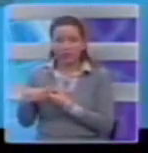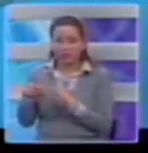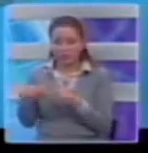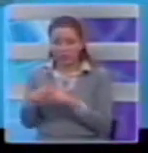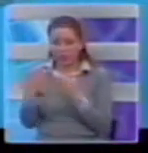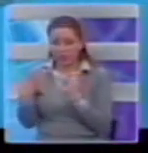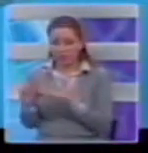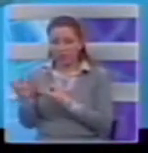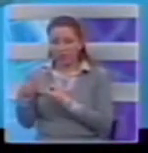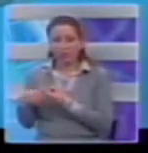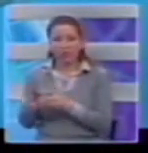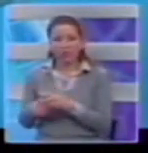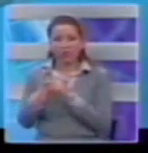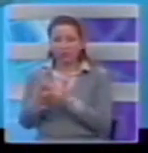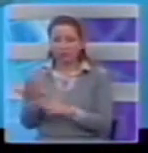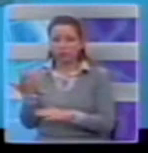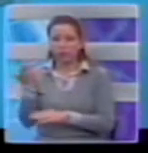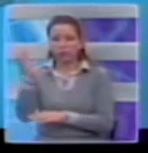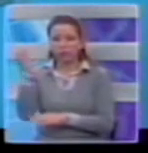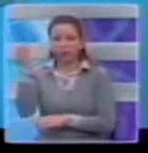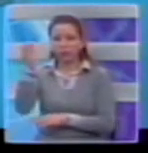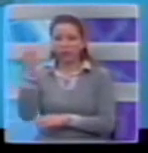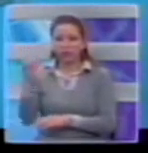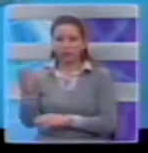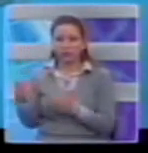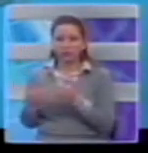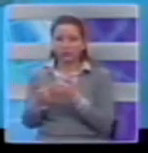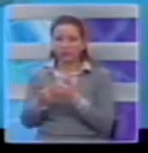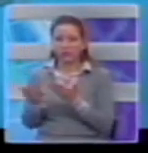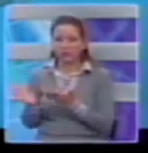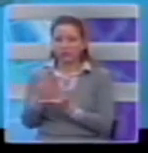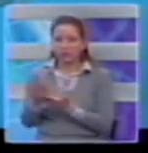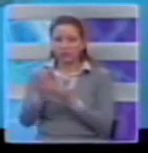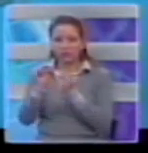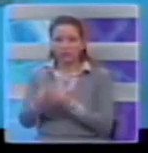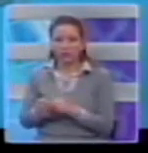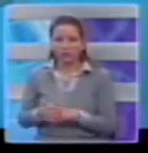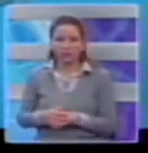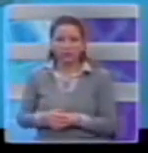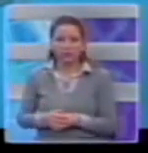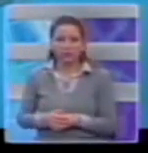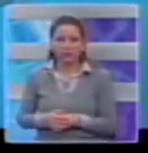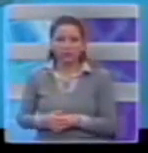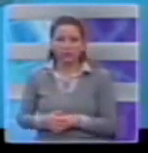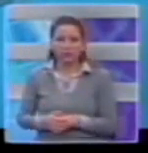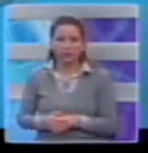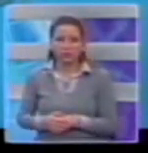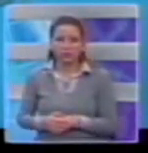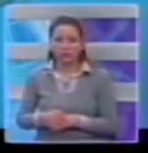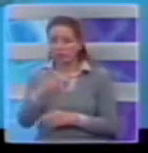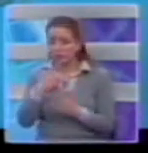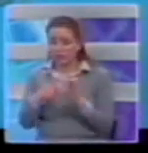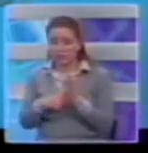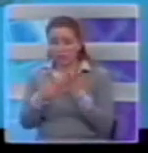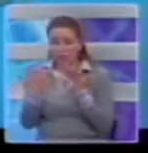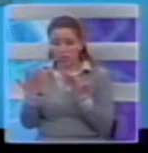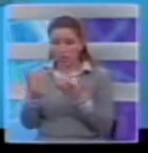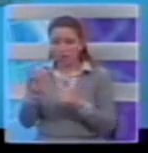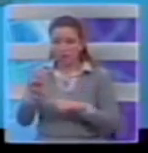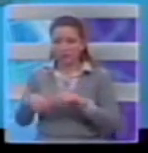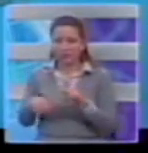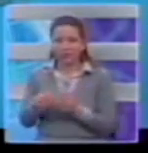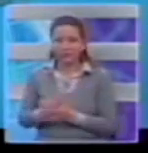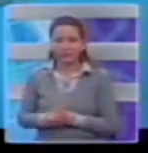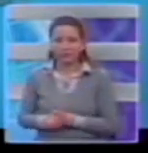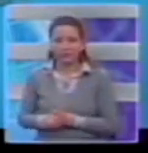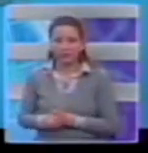vez registrados pueden empezar a subir sus equipos en el catálogo. Si es que no en ese momento no pueden